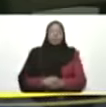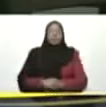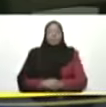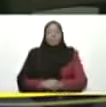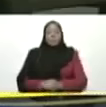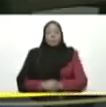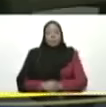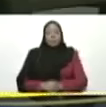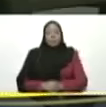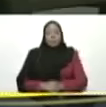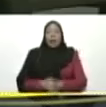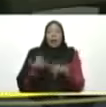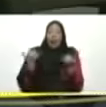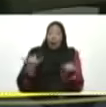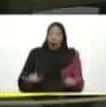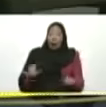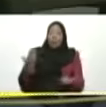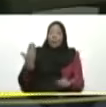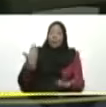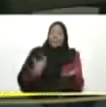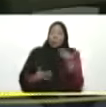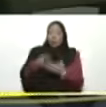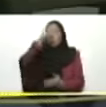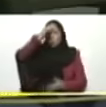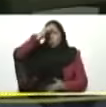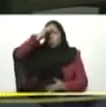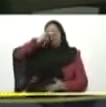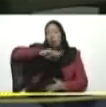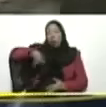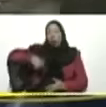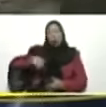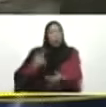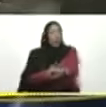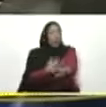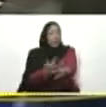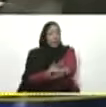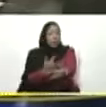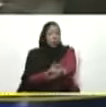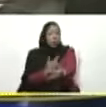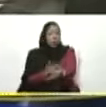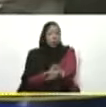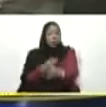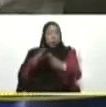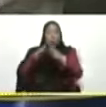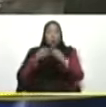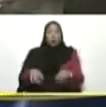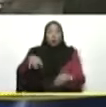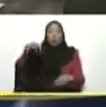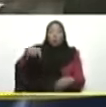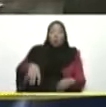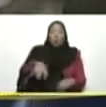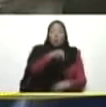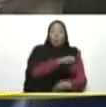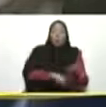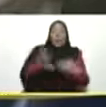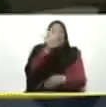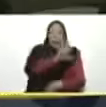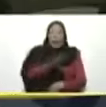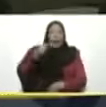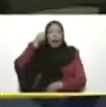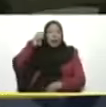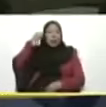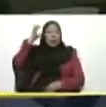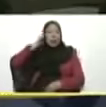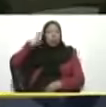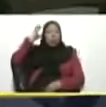Y vemos a Turquía como nuestra hermana en toda esa región euroasiática.